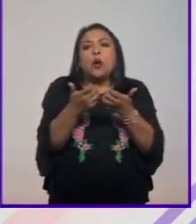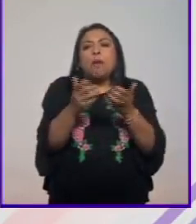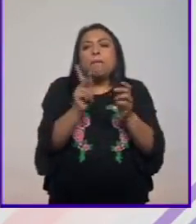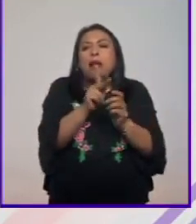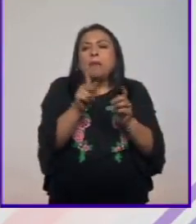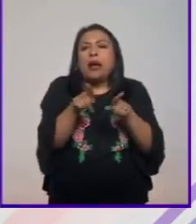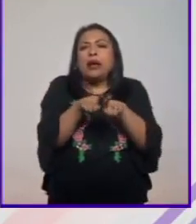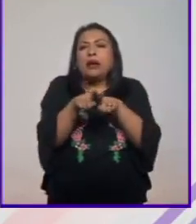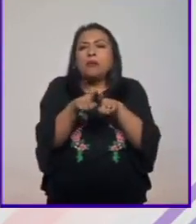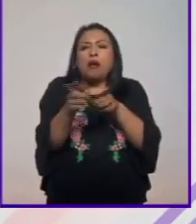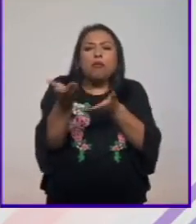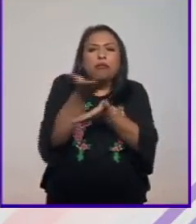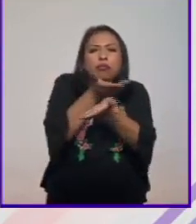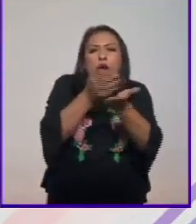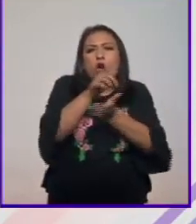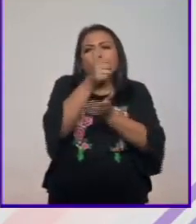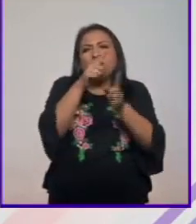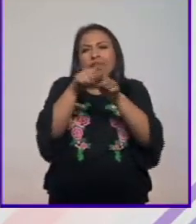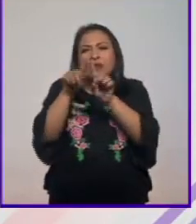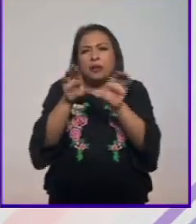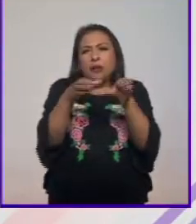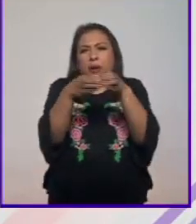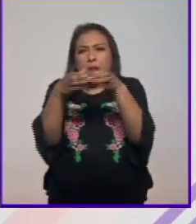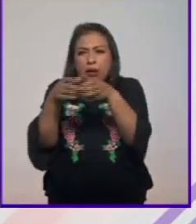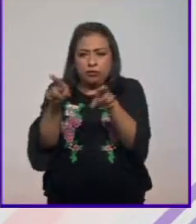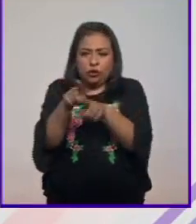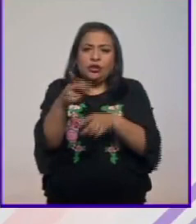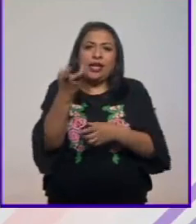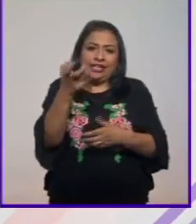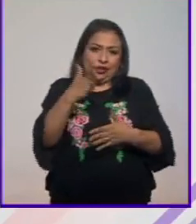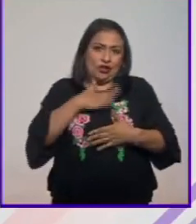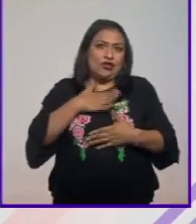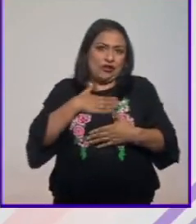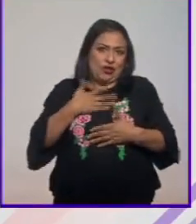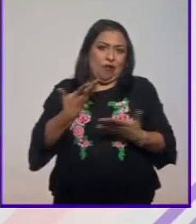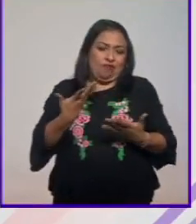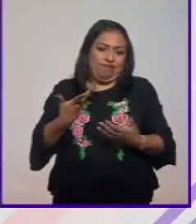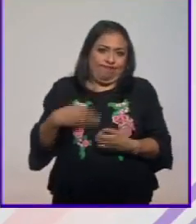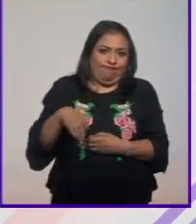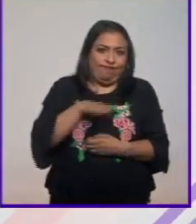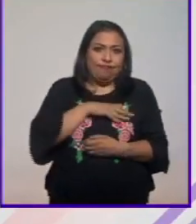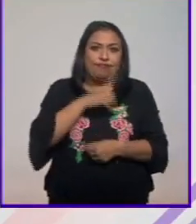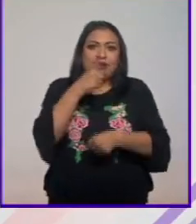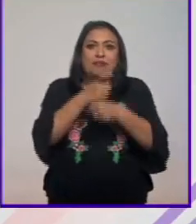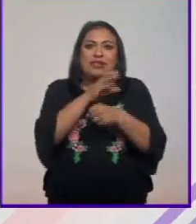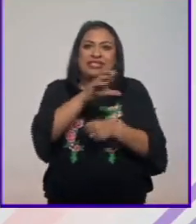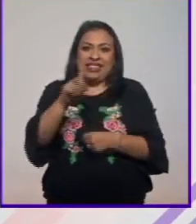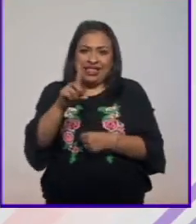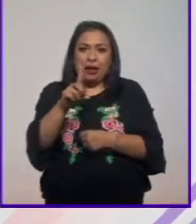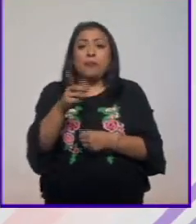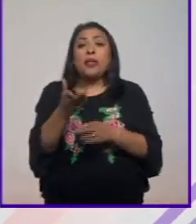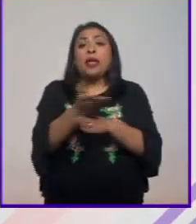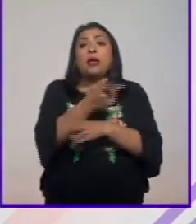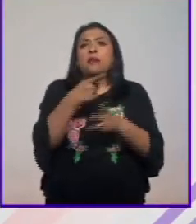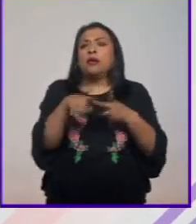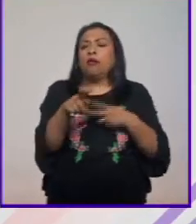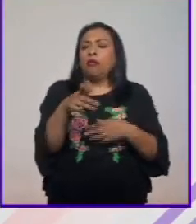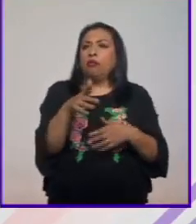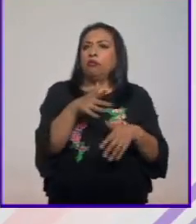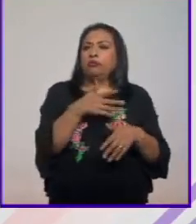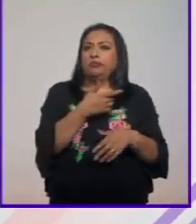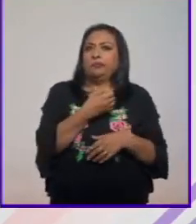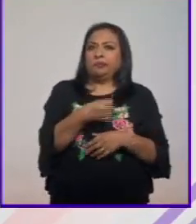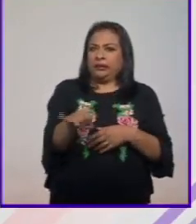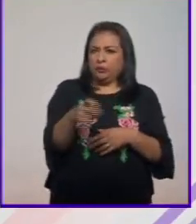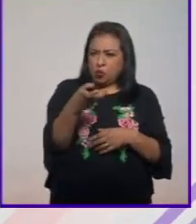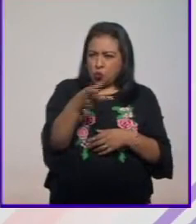hermanarla, que dialogue con otros géneros? Esa es la empresa en la que me embarqué con mi primer disco, que en un principio nadie se esperaba que eso